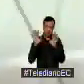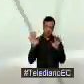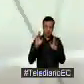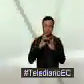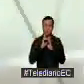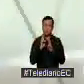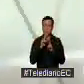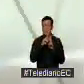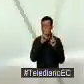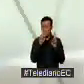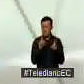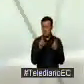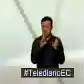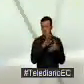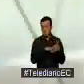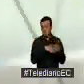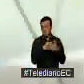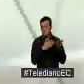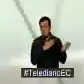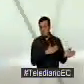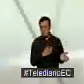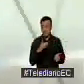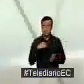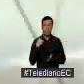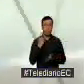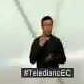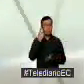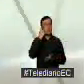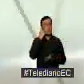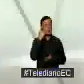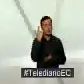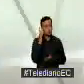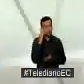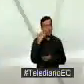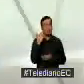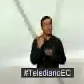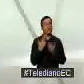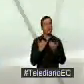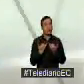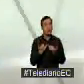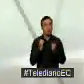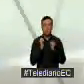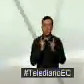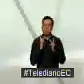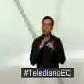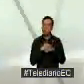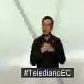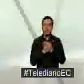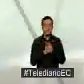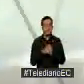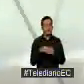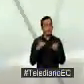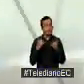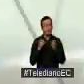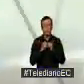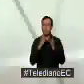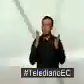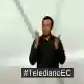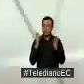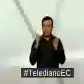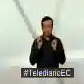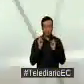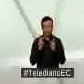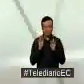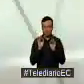contestar su pregunta respecto al cronograma y la expectativa, nosotros creemos que aquí se está abriendo una importante oportunidad, una ventana de oportunidad para el